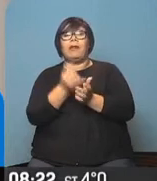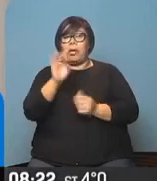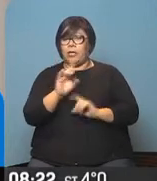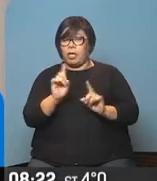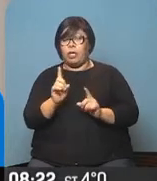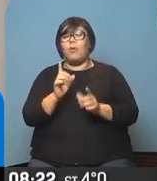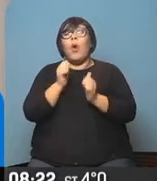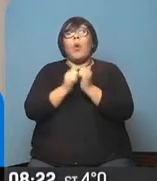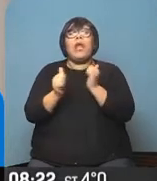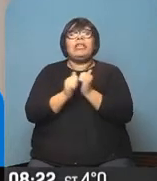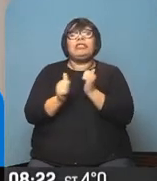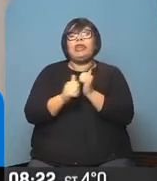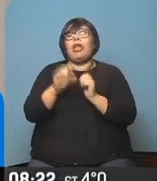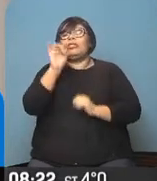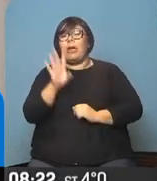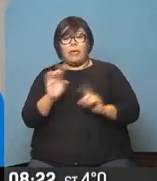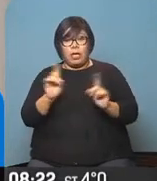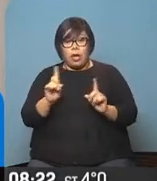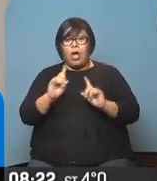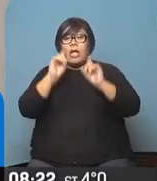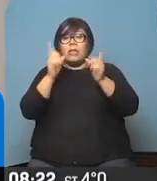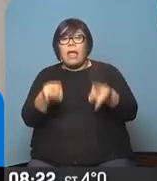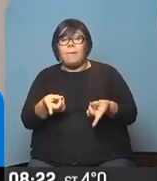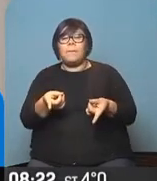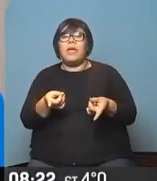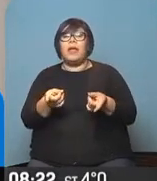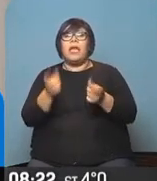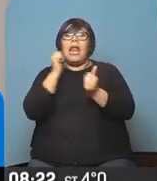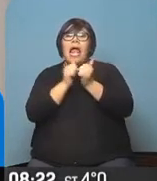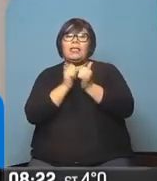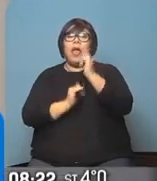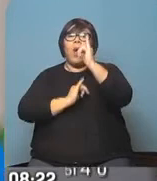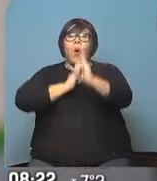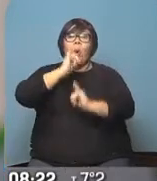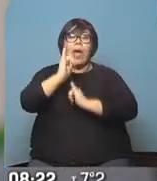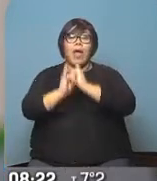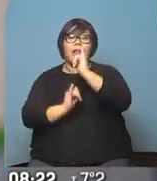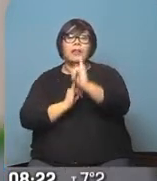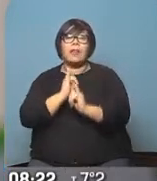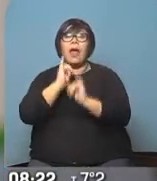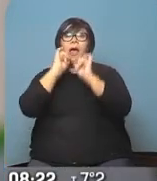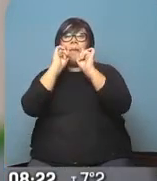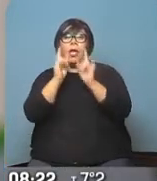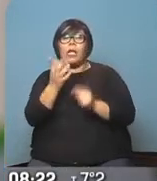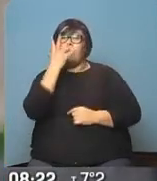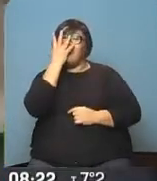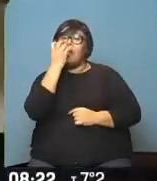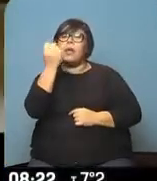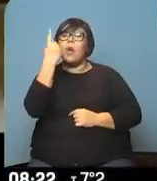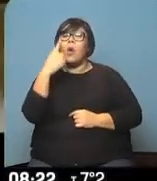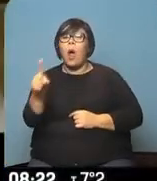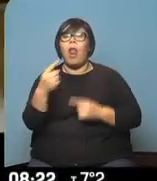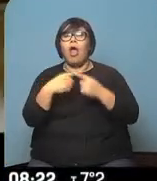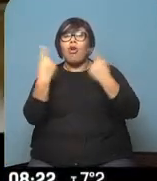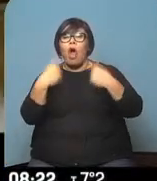sensaciones, los silencios, los tiempos, la lentitud, los colores. Me parece que desde ahí